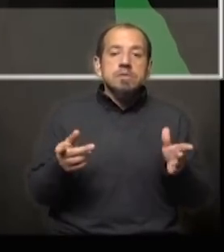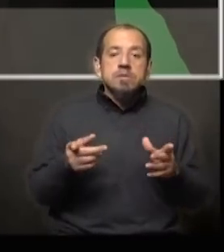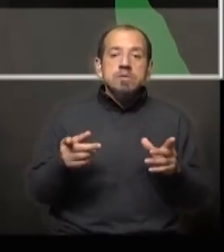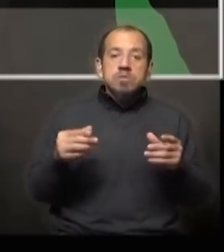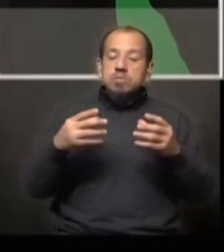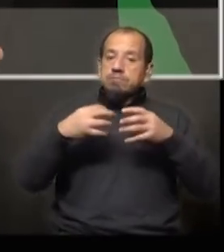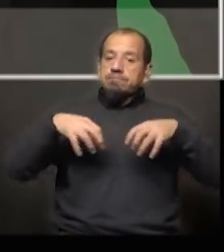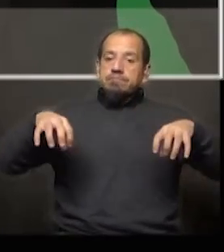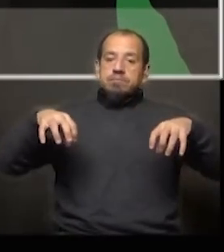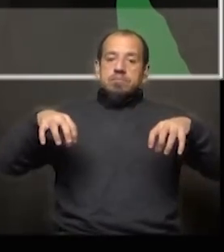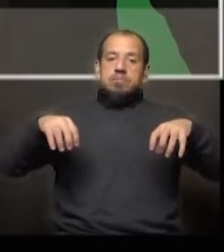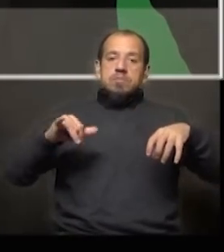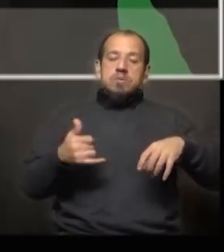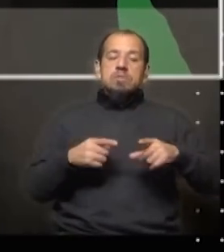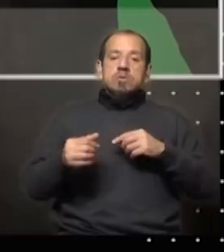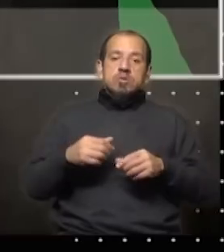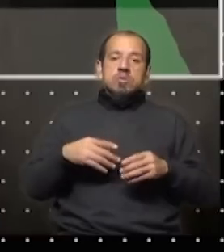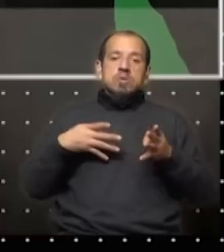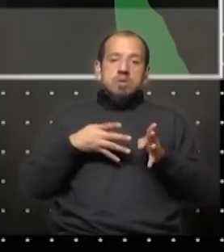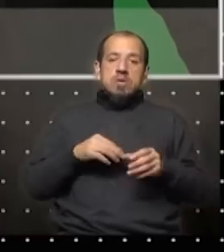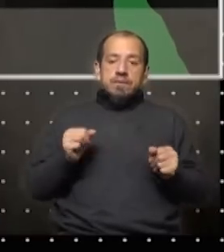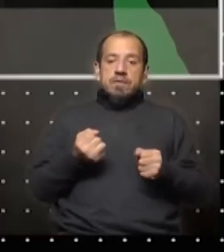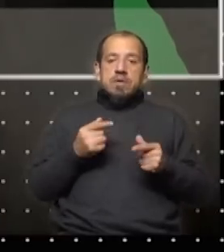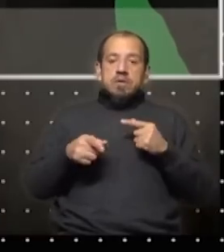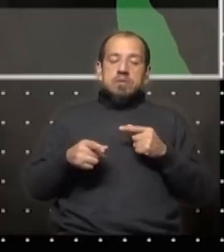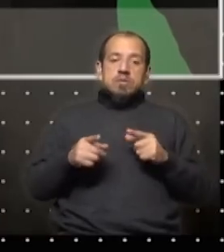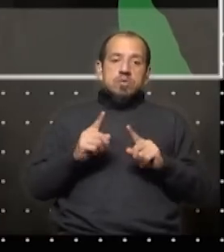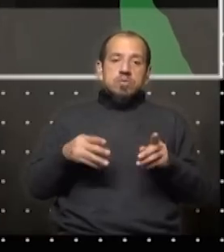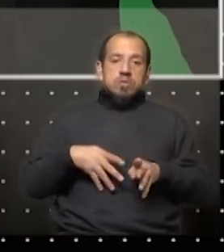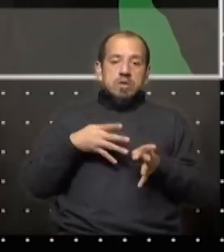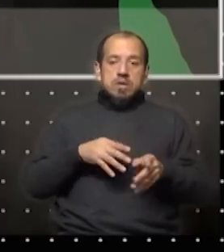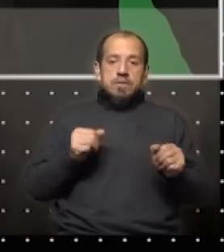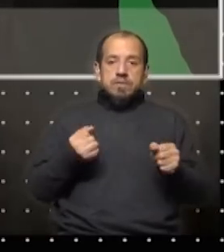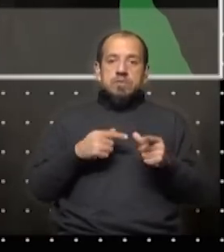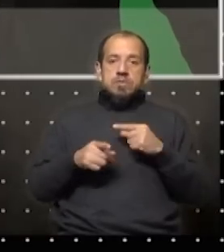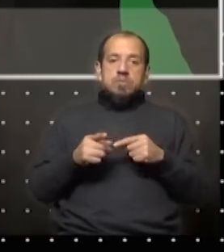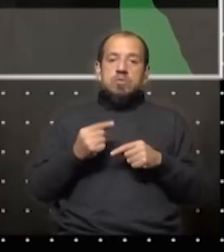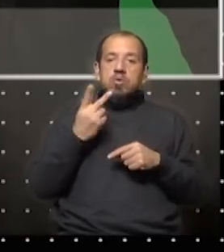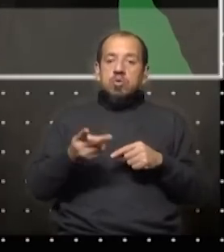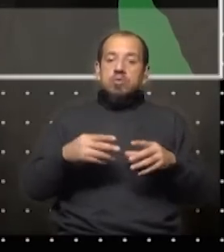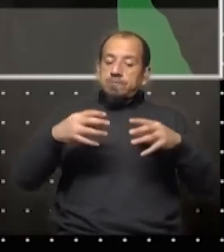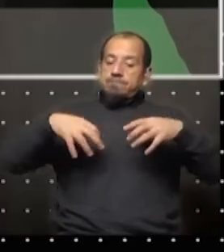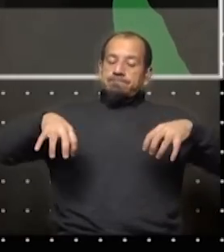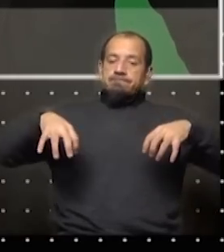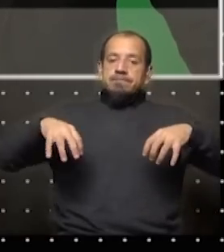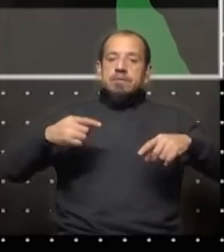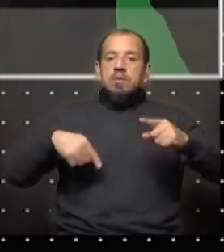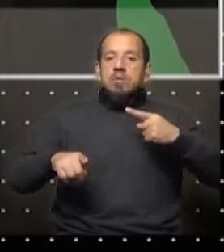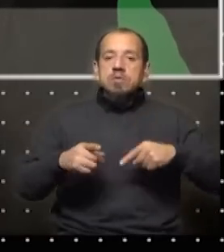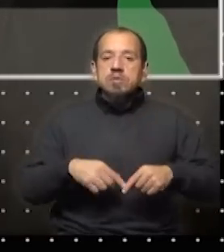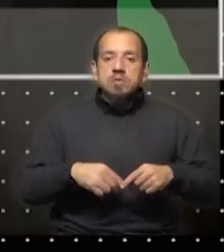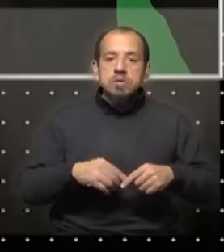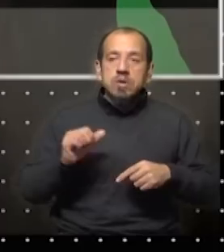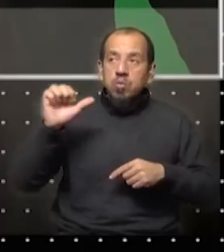desastre ya nos pasó con la Guerra Fría anterior en este caso no es una guerra fría pero si es una disputa de dos polos y tanto Europa como